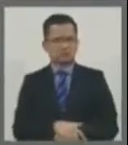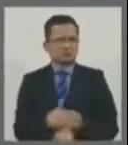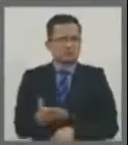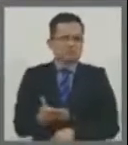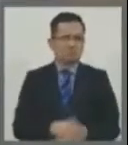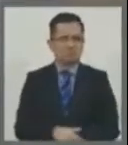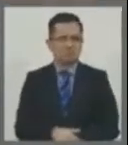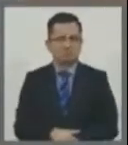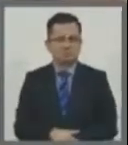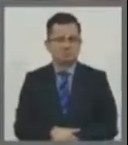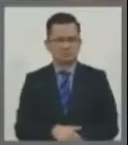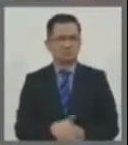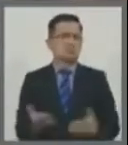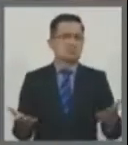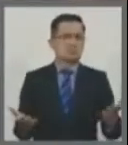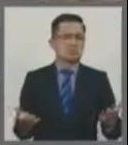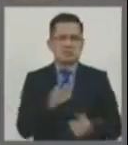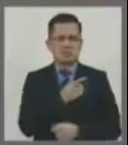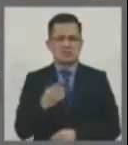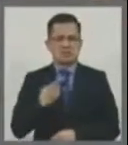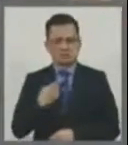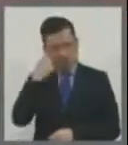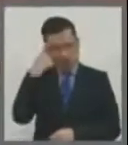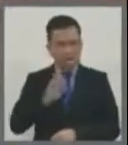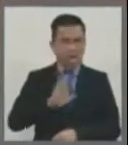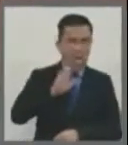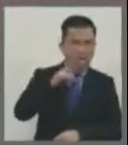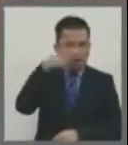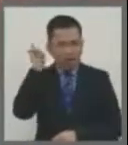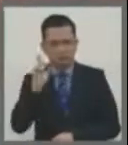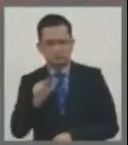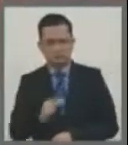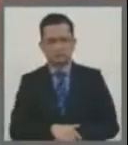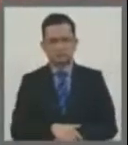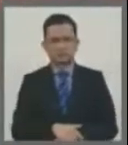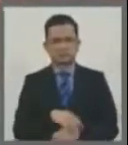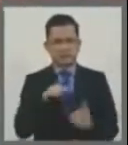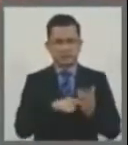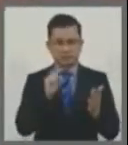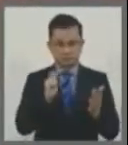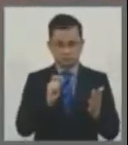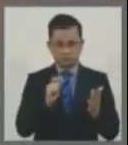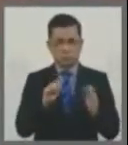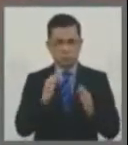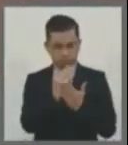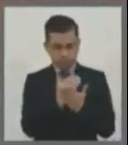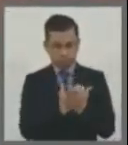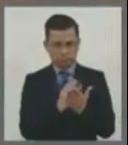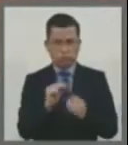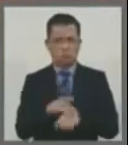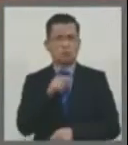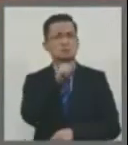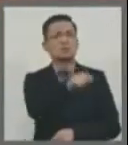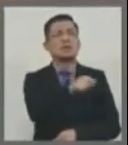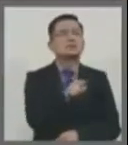miren, no hay que serle tanto a loco, no es directorio, porque ustedes, el PRI